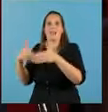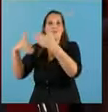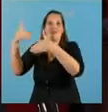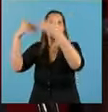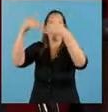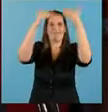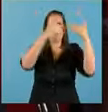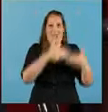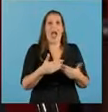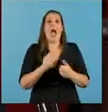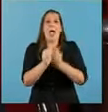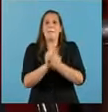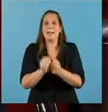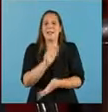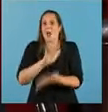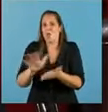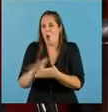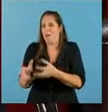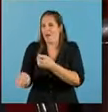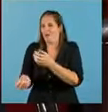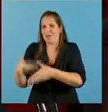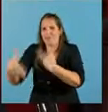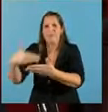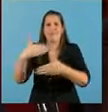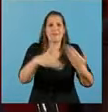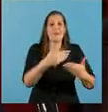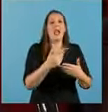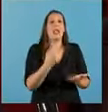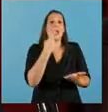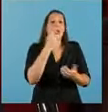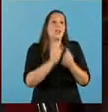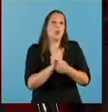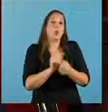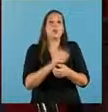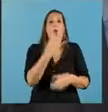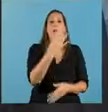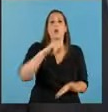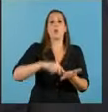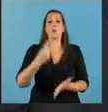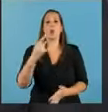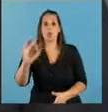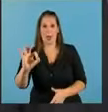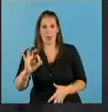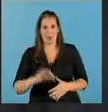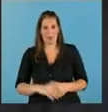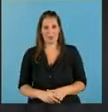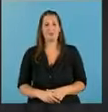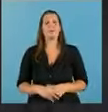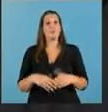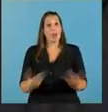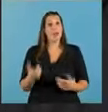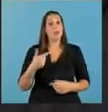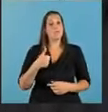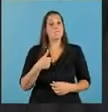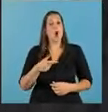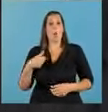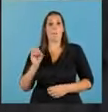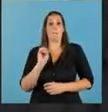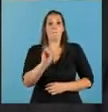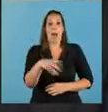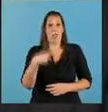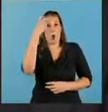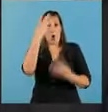nuevas empresas y la incorporación de los desafíos de la industria 4.0. Por eso enviaré a este Congreso un proyecto de